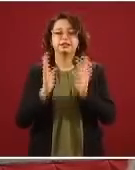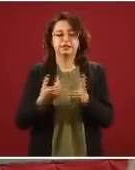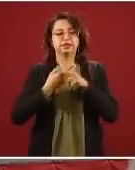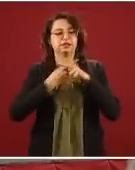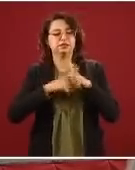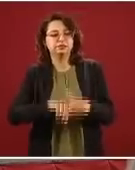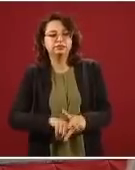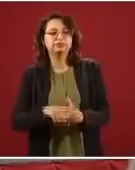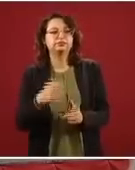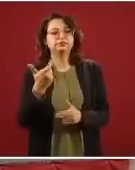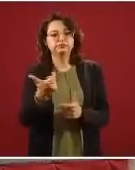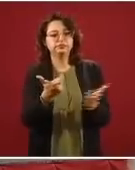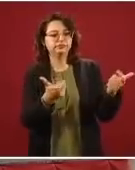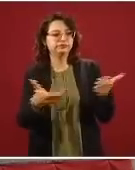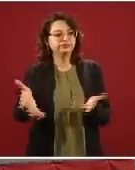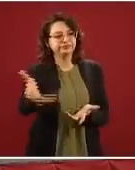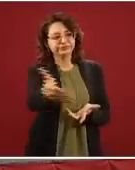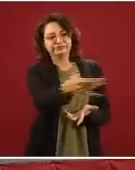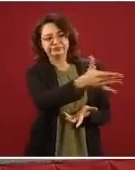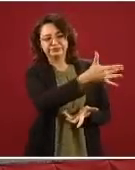dinero y que